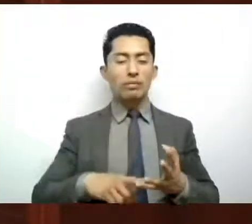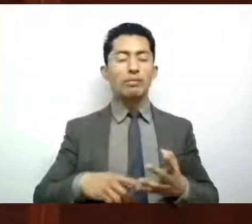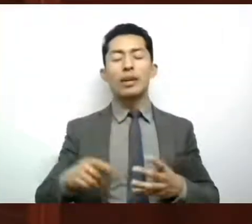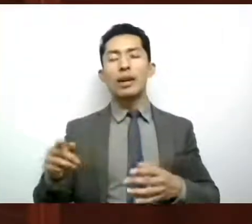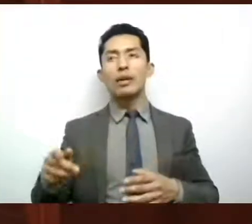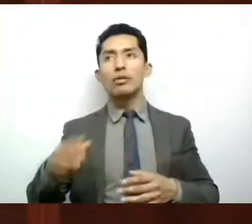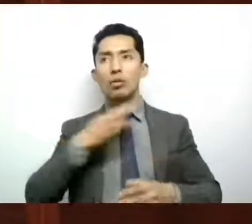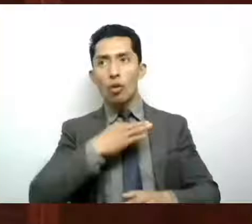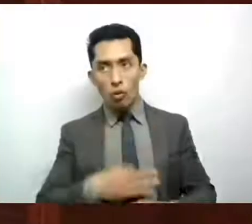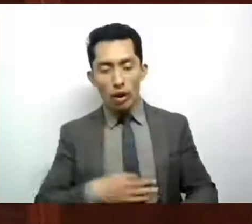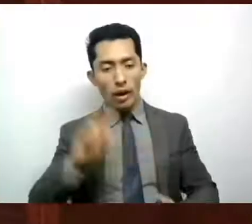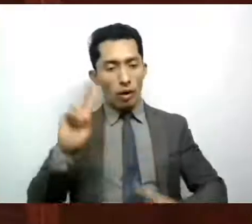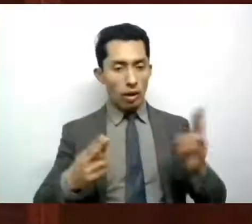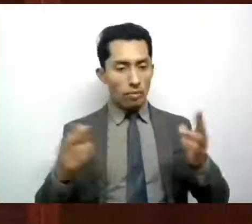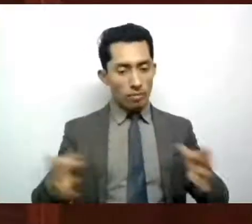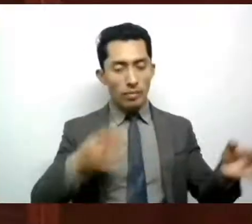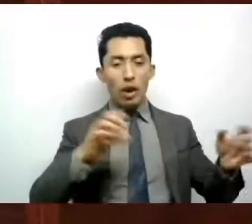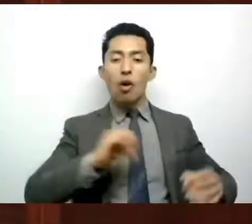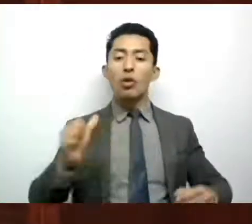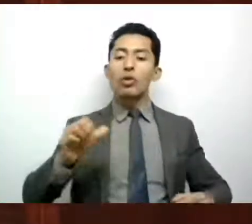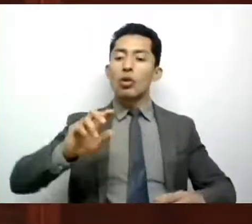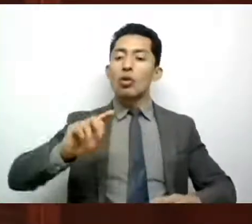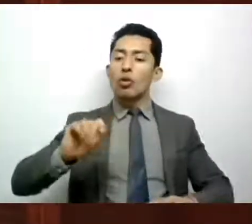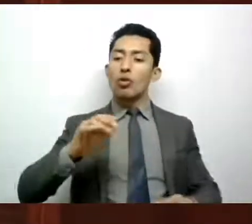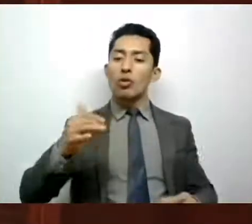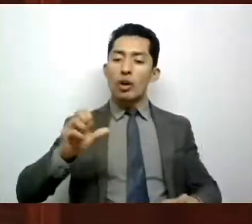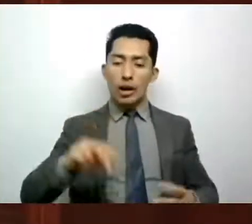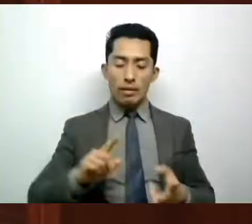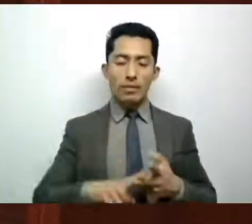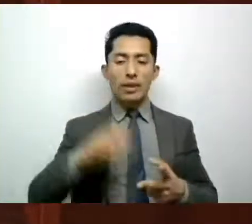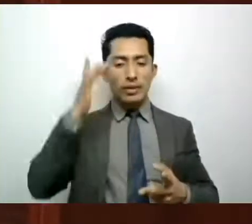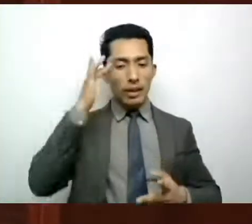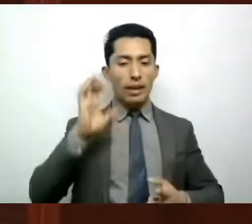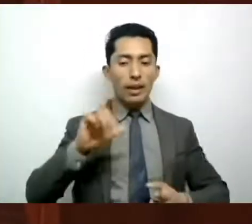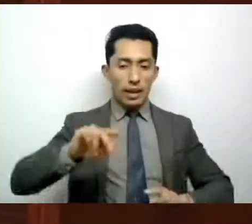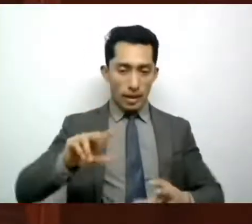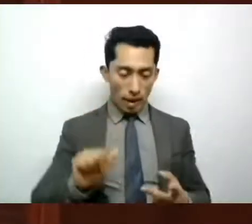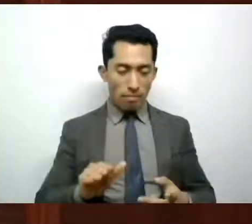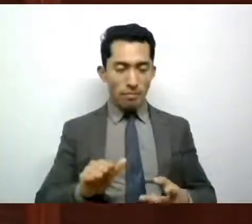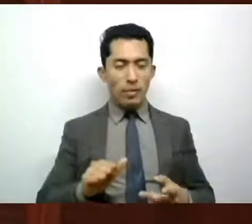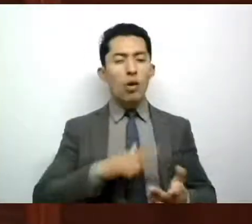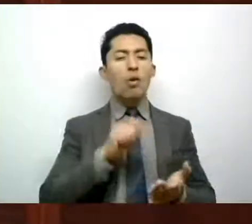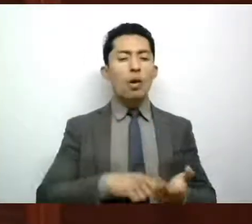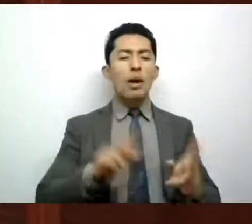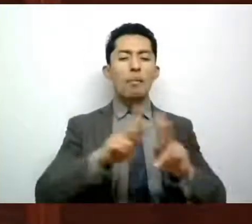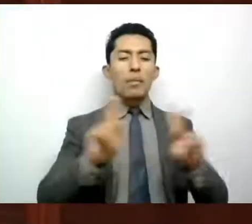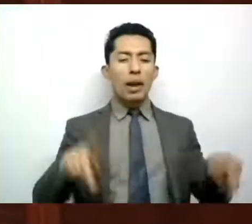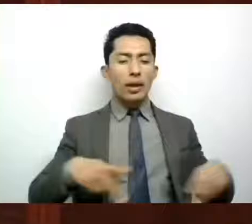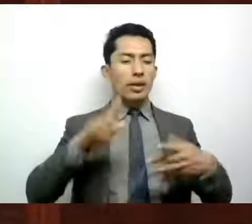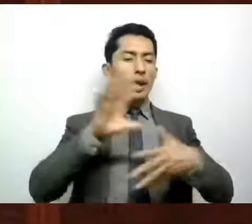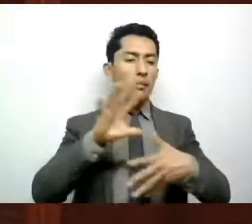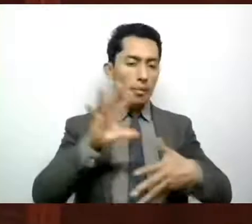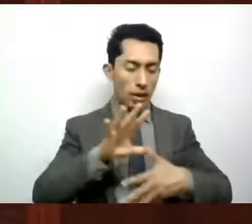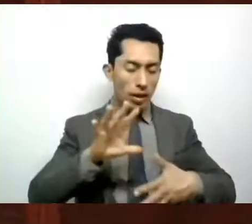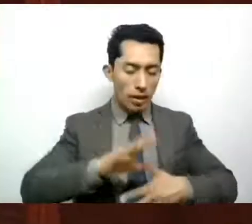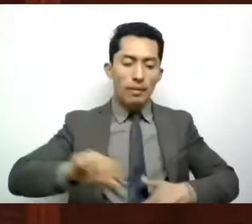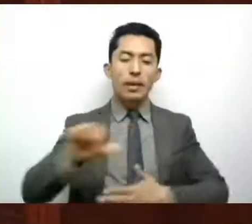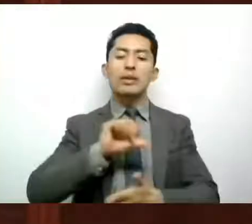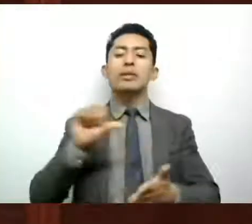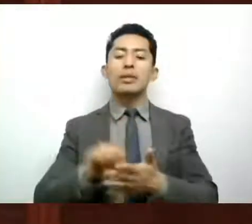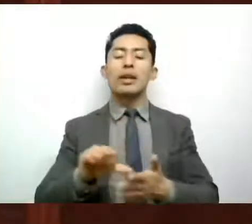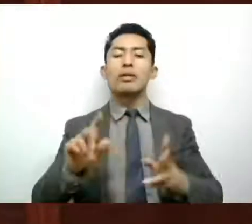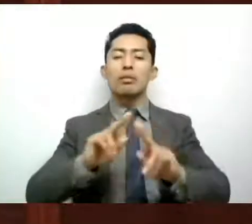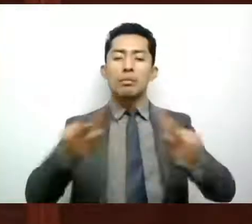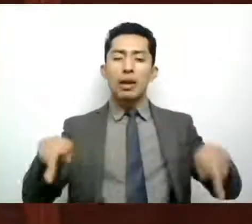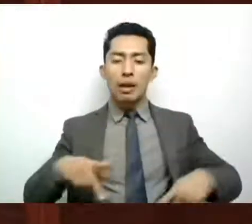Toluca-Naucalpan, en el Paseo Toyocan, en Santa Elena, a la altura de la Plaza Las Américas, en el